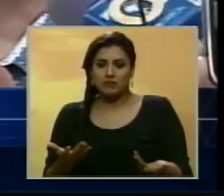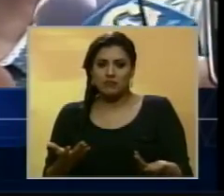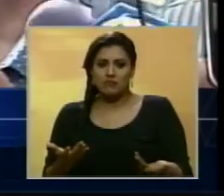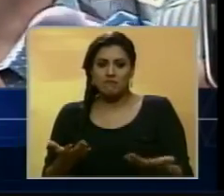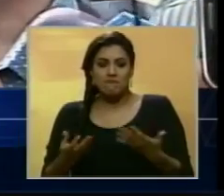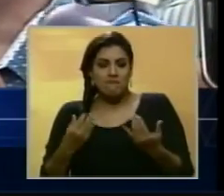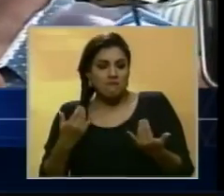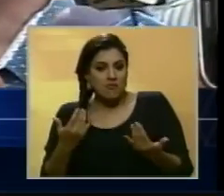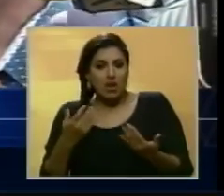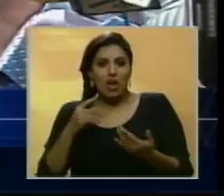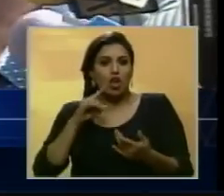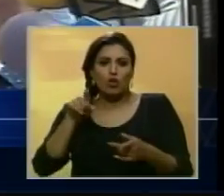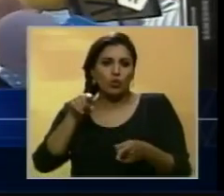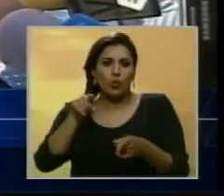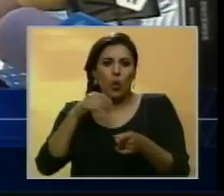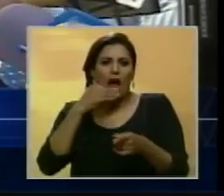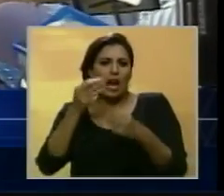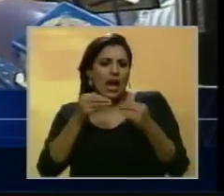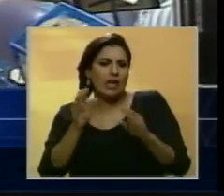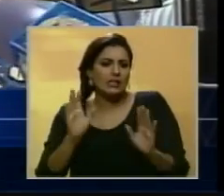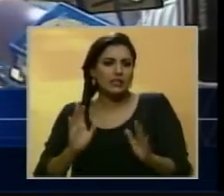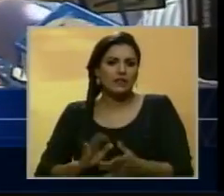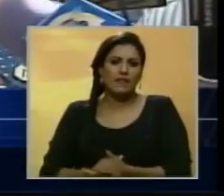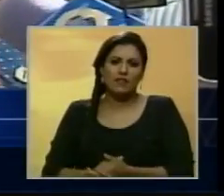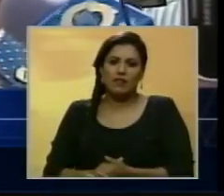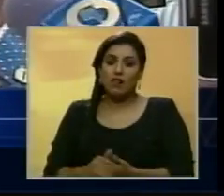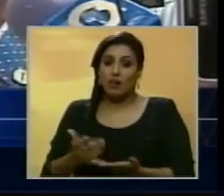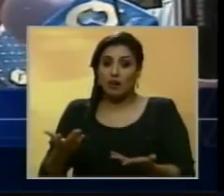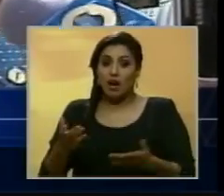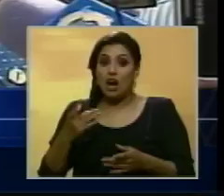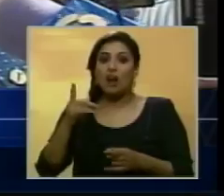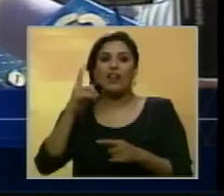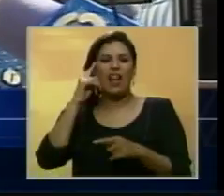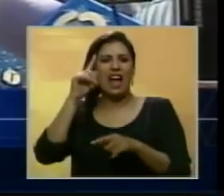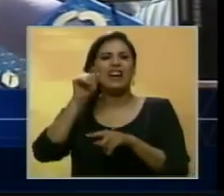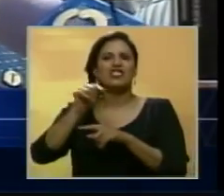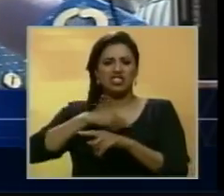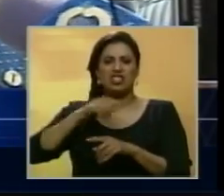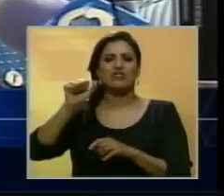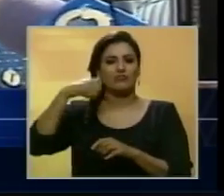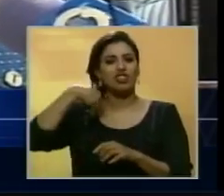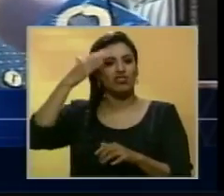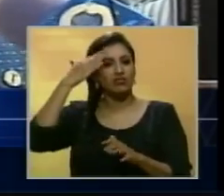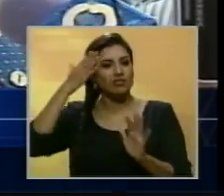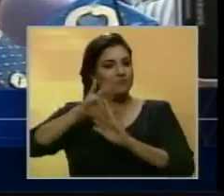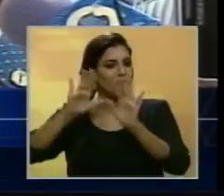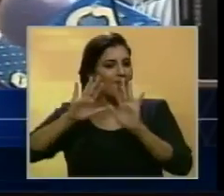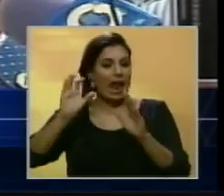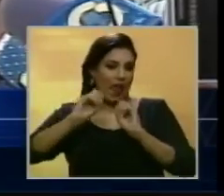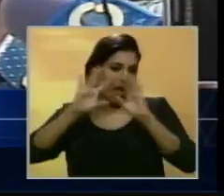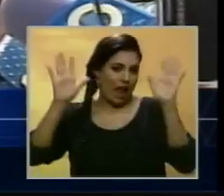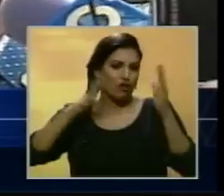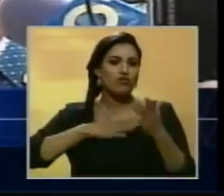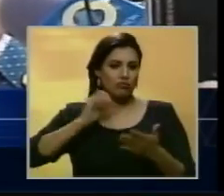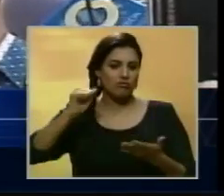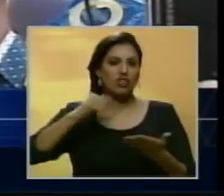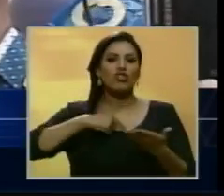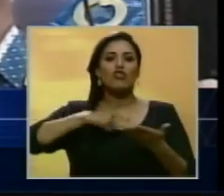Y bueno, me dice, no, bueno, usted hizo algo. Bueno, yo después de un rato le digo, sí, yo hice algo, claro que hice